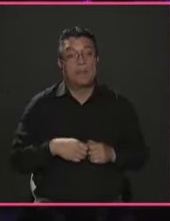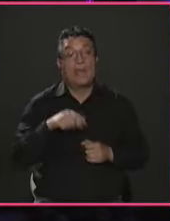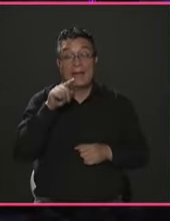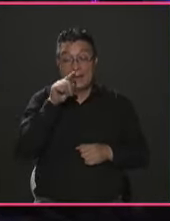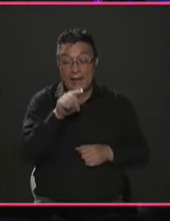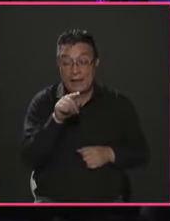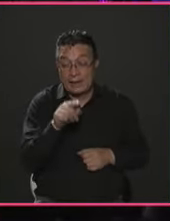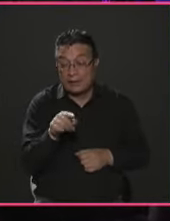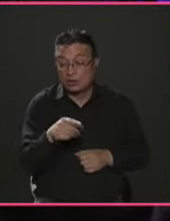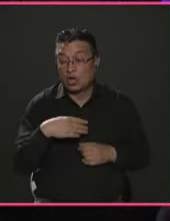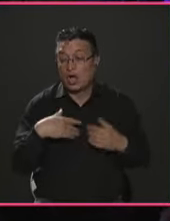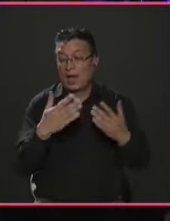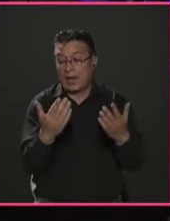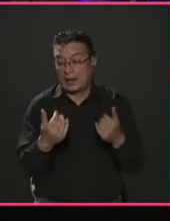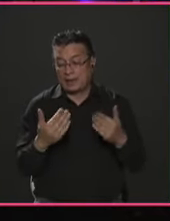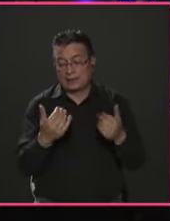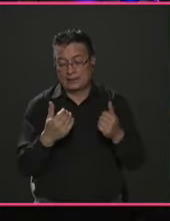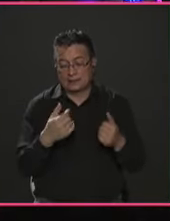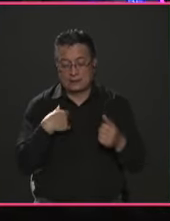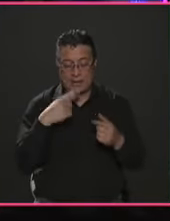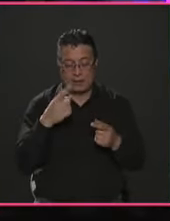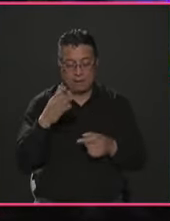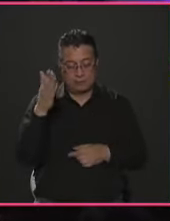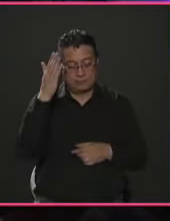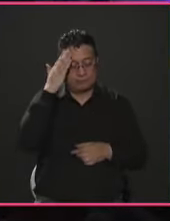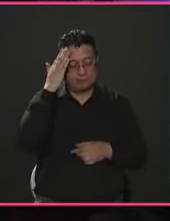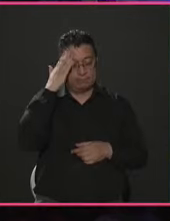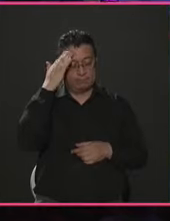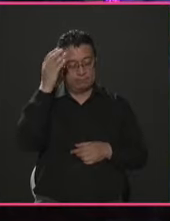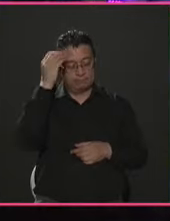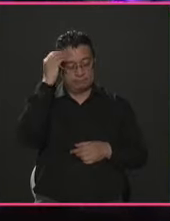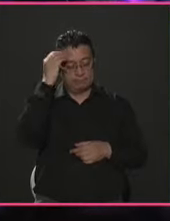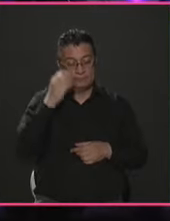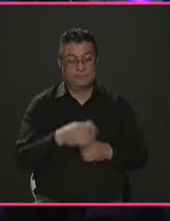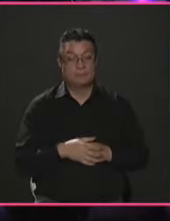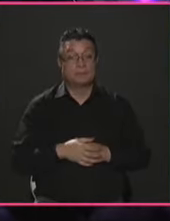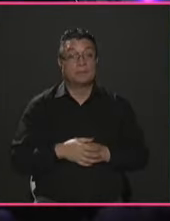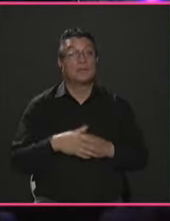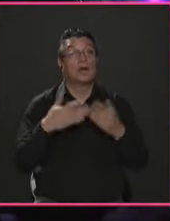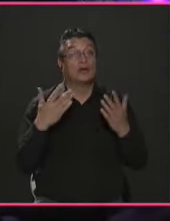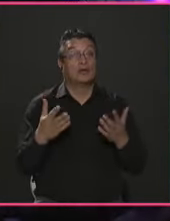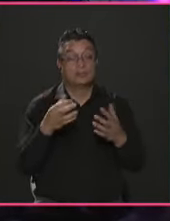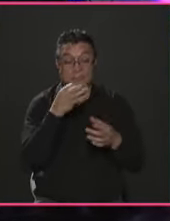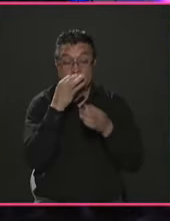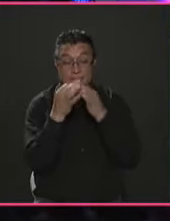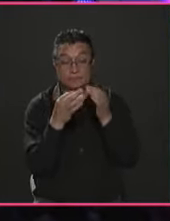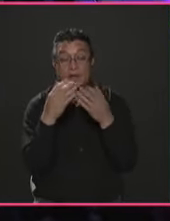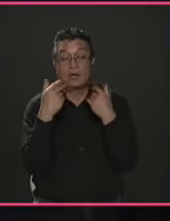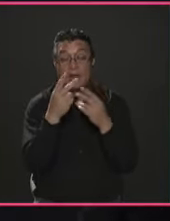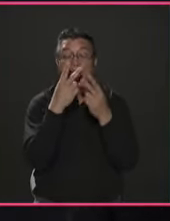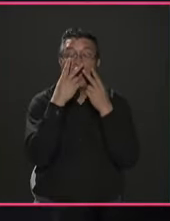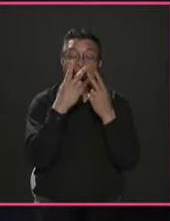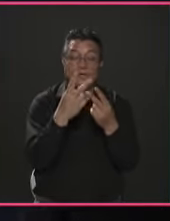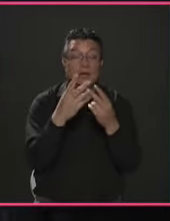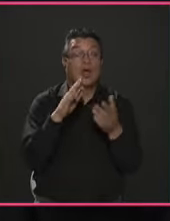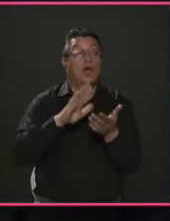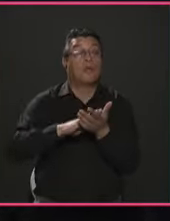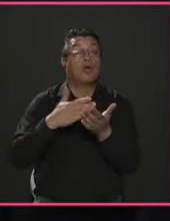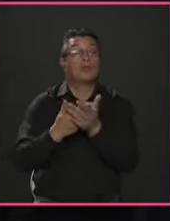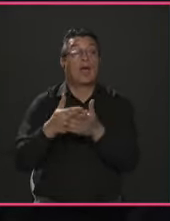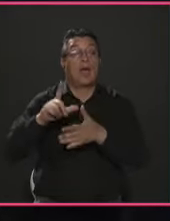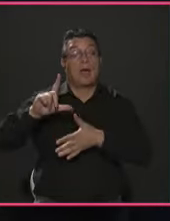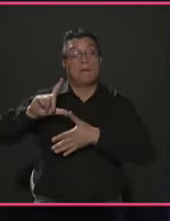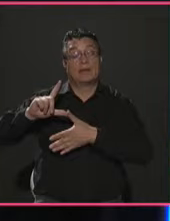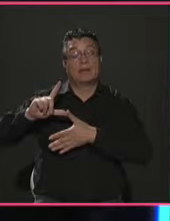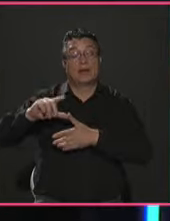y eso necesita ser considerado Sí entonces dijimos Bueno vamos a ver en América Latina sobre